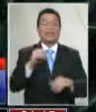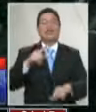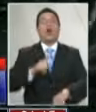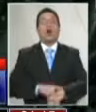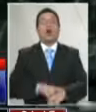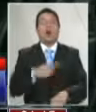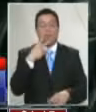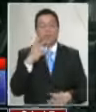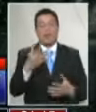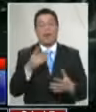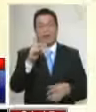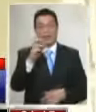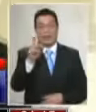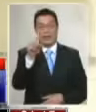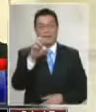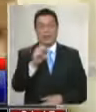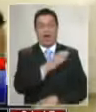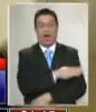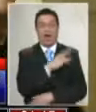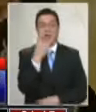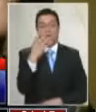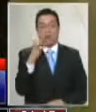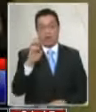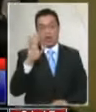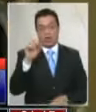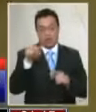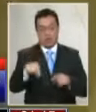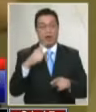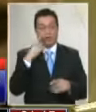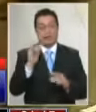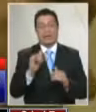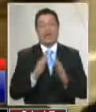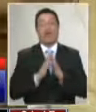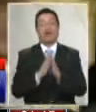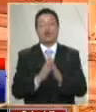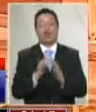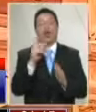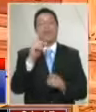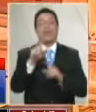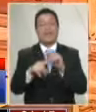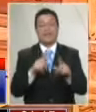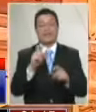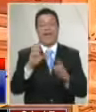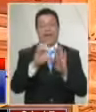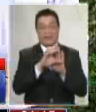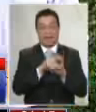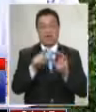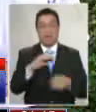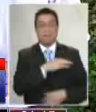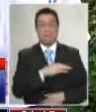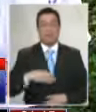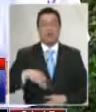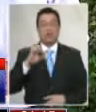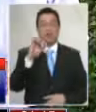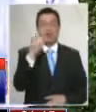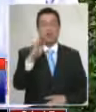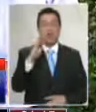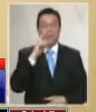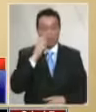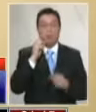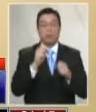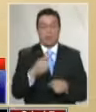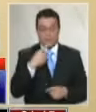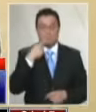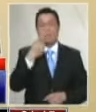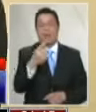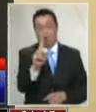discutir el desafuero que solicitó la fiscalía y el consejo de defensa del Estado para Jaime orpis el Ministerio Público podría llamarlo otra